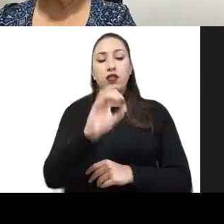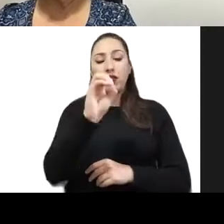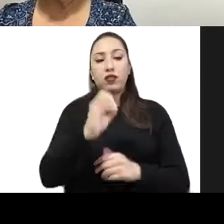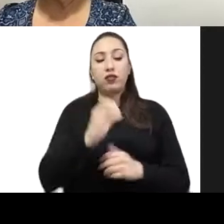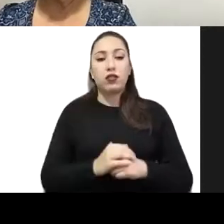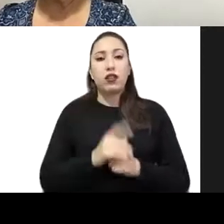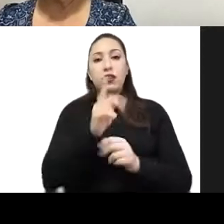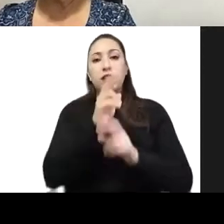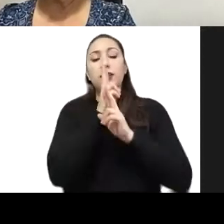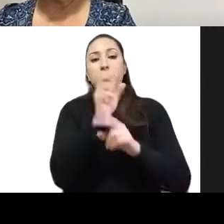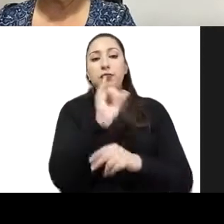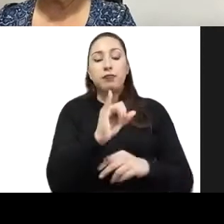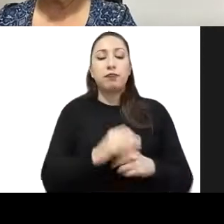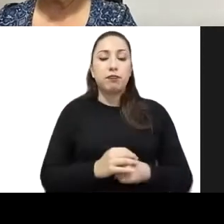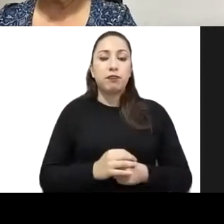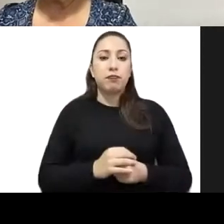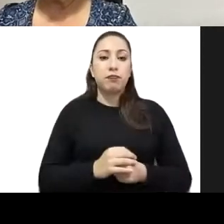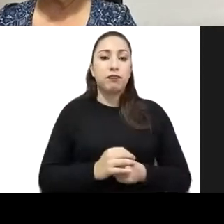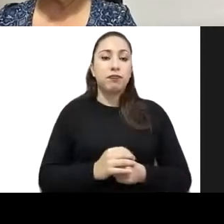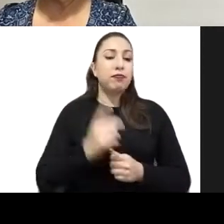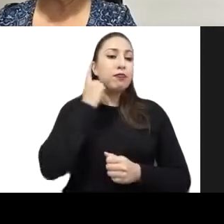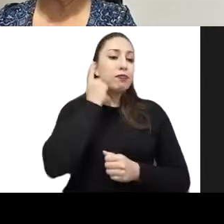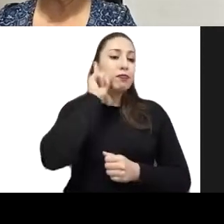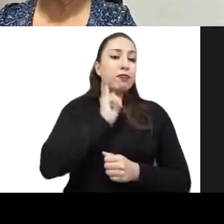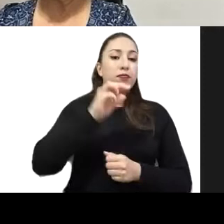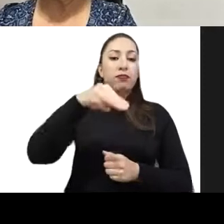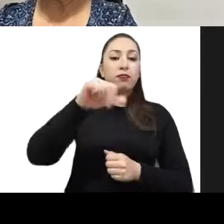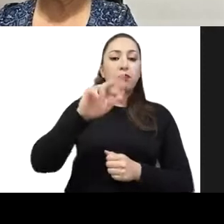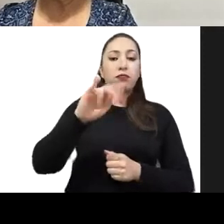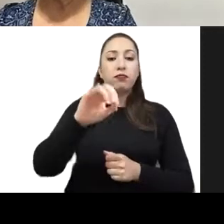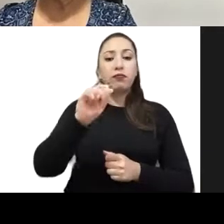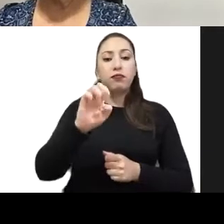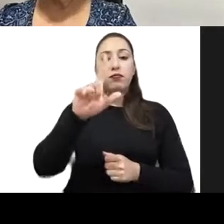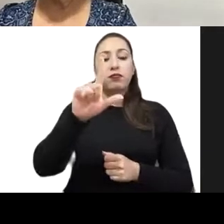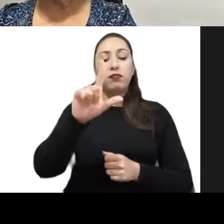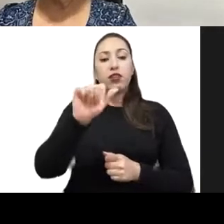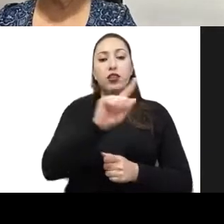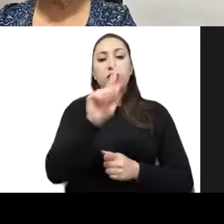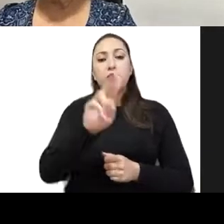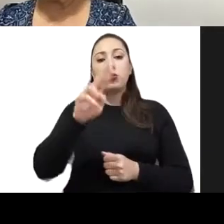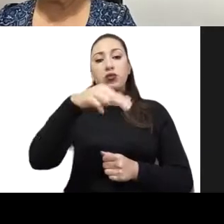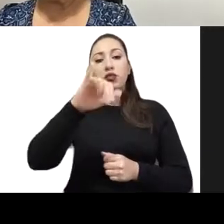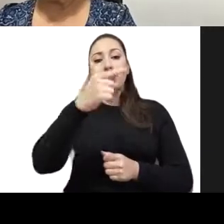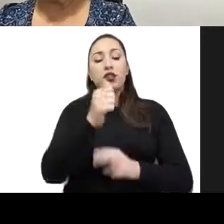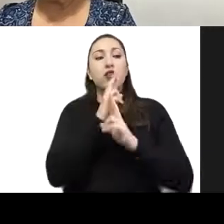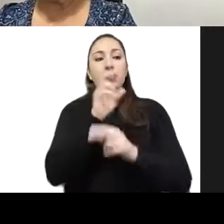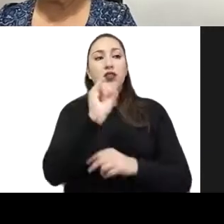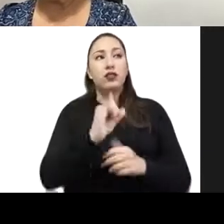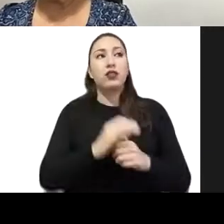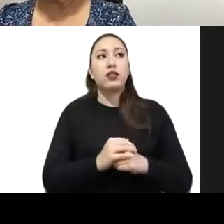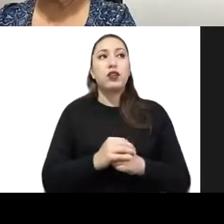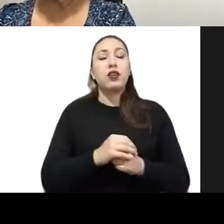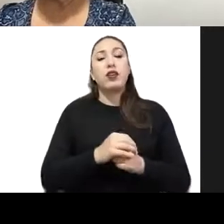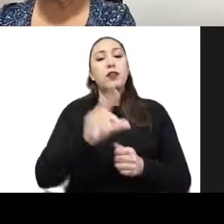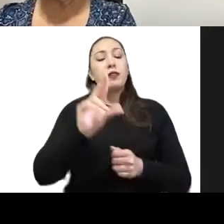Ana Hernández, a favor. Gracias. Diputada Marisela Zúñiga Cerón. Marisela Zúñiga, a favor. Gracias. Se omite la